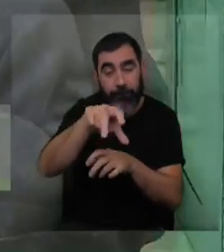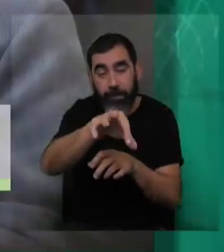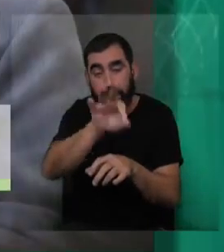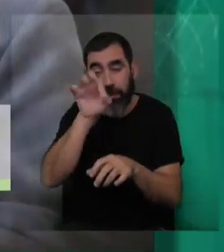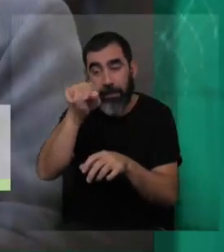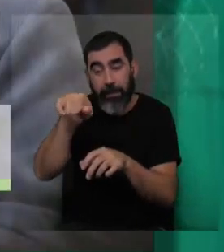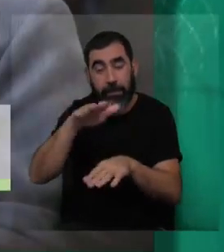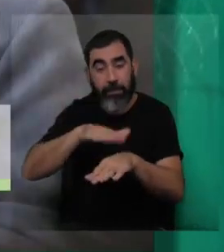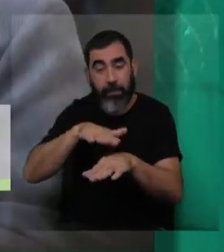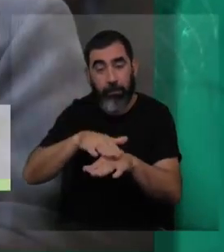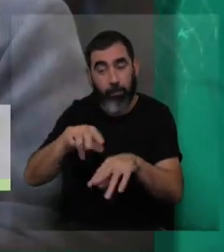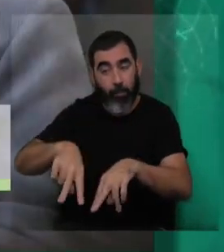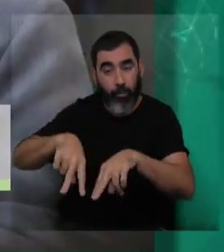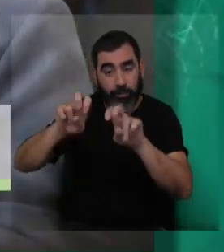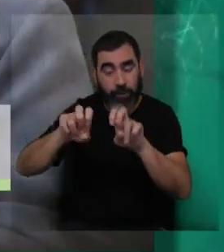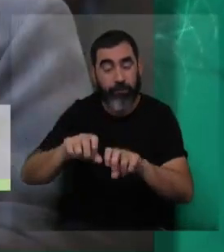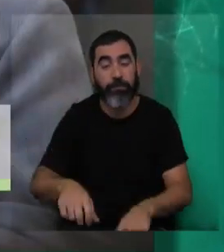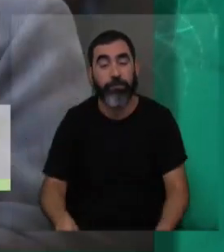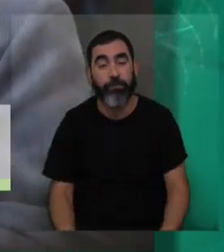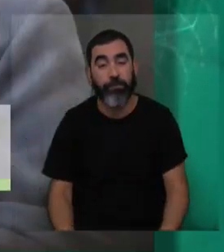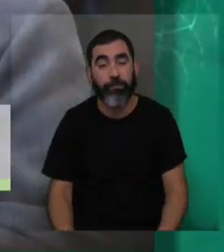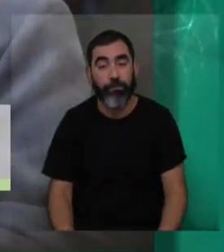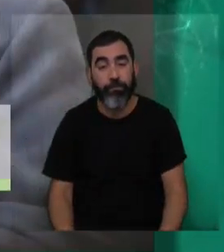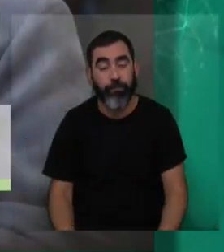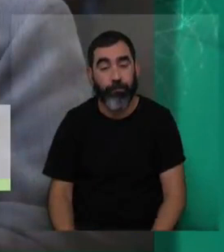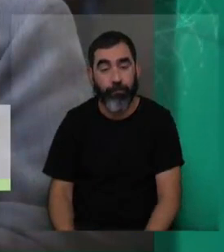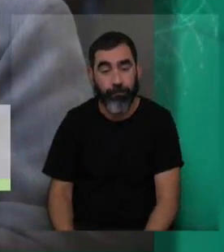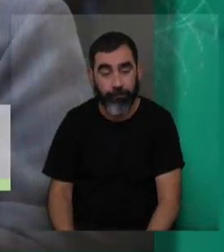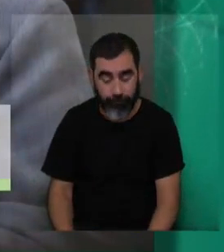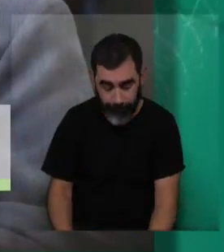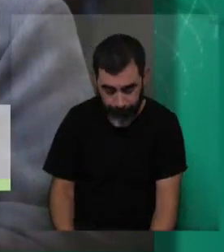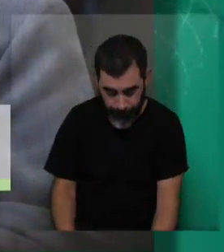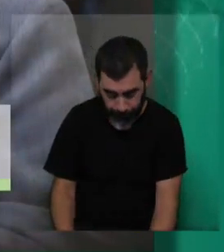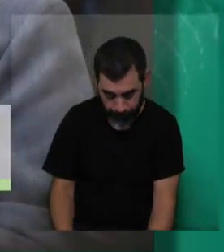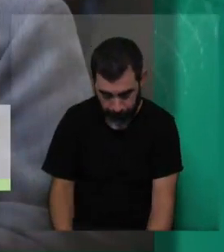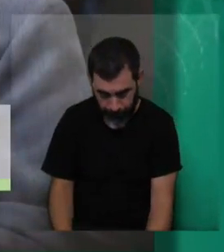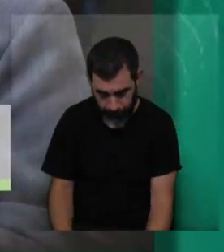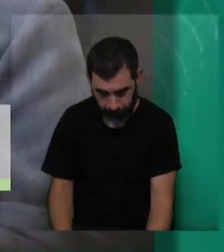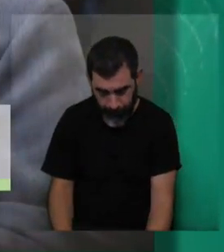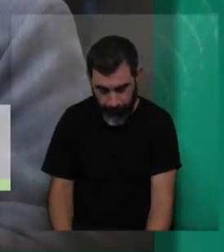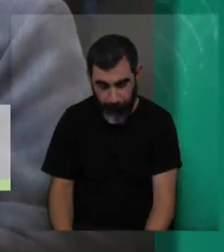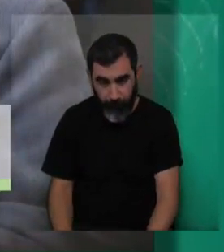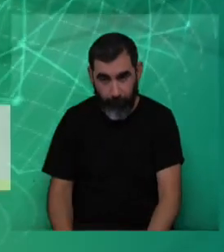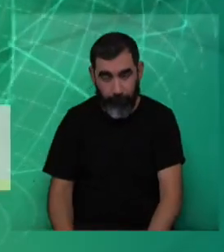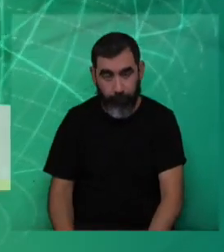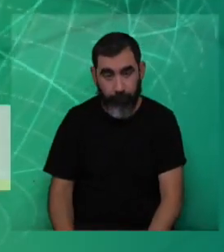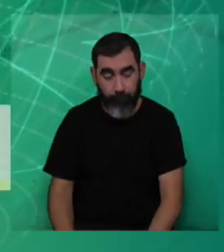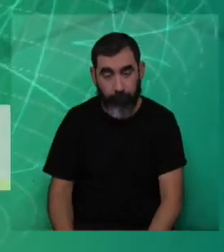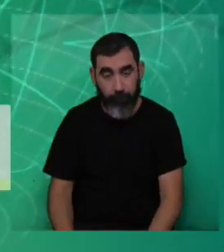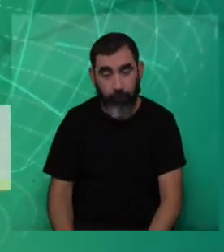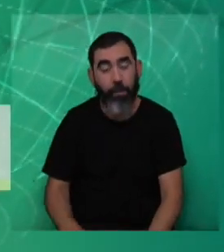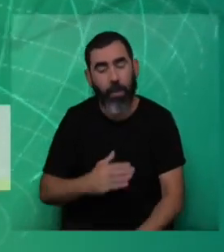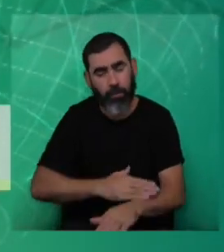Guione fue la que tramitara este expediente, esta investigación que derivó en la cárcel del ex legislador. Esto ha tenido